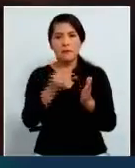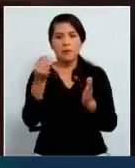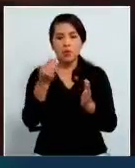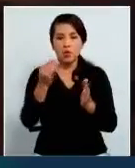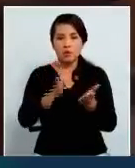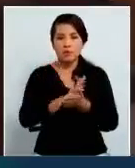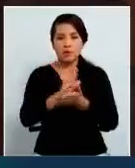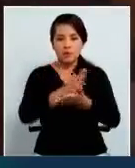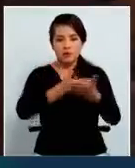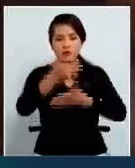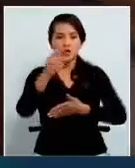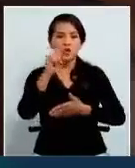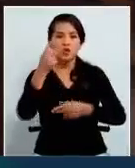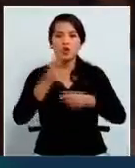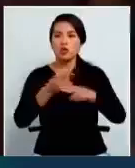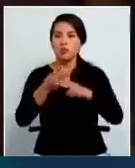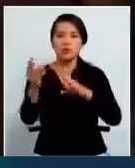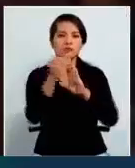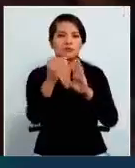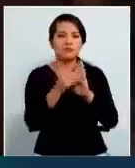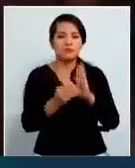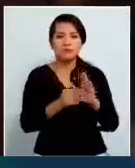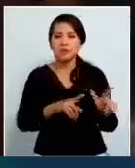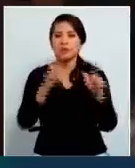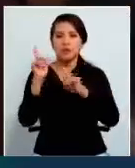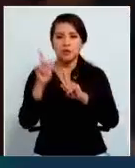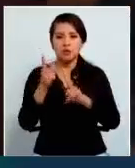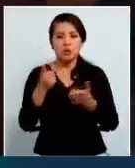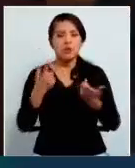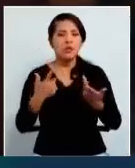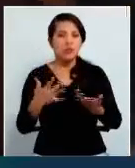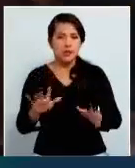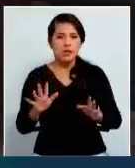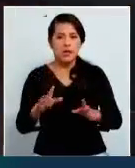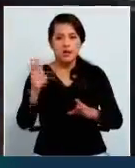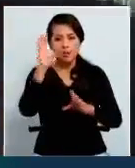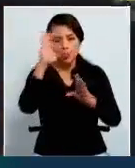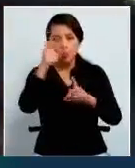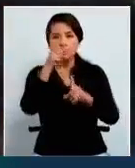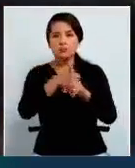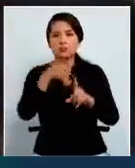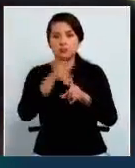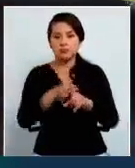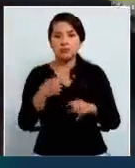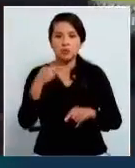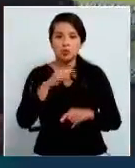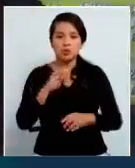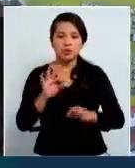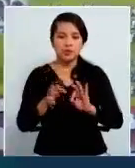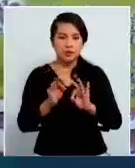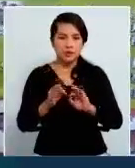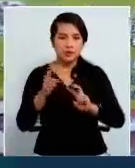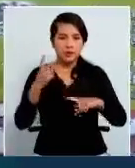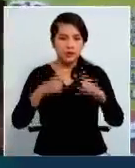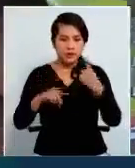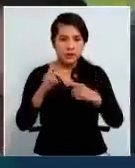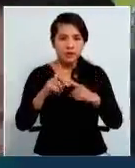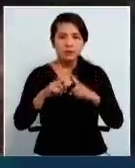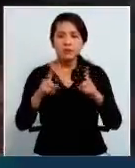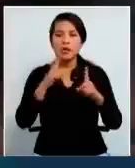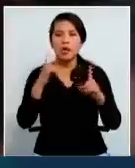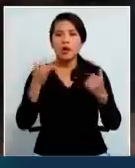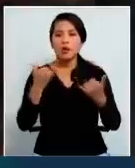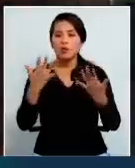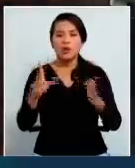declare. Entonces aquí hay una acción corporativa, ya de unidad no hay una consideración a lo que dispone la misma norma de